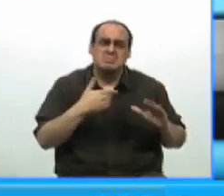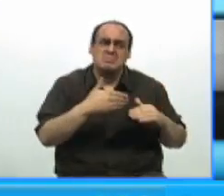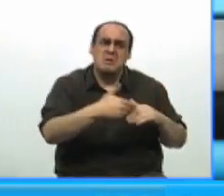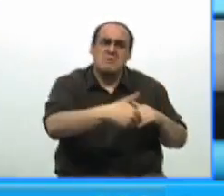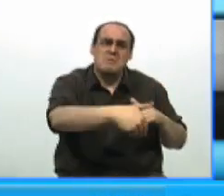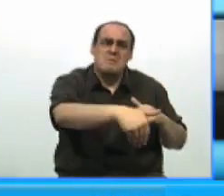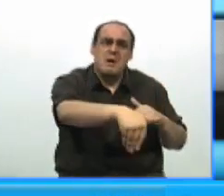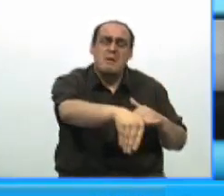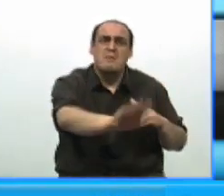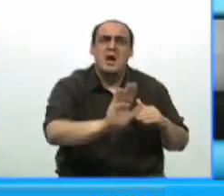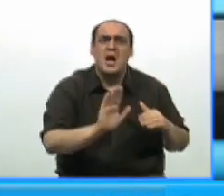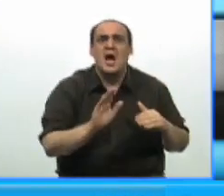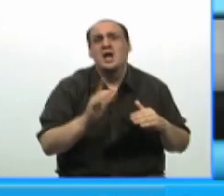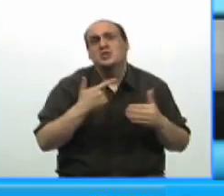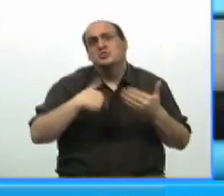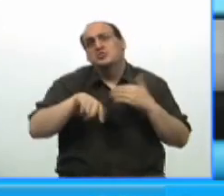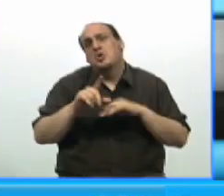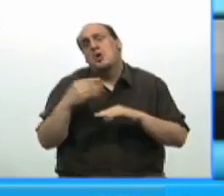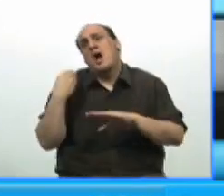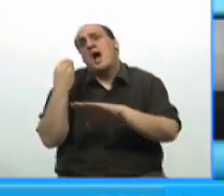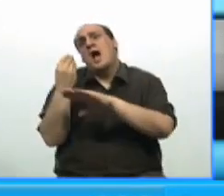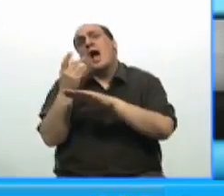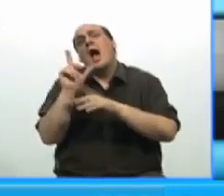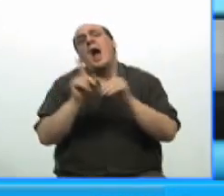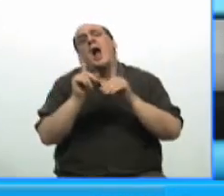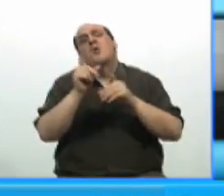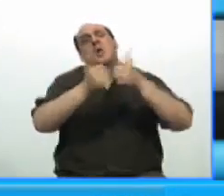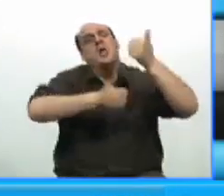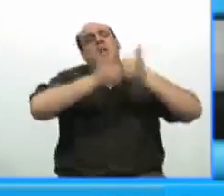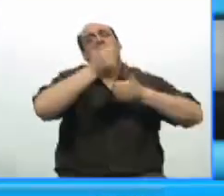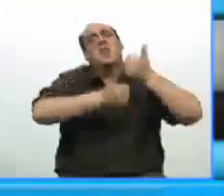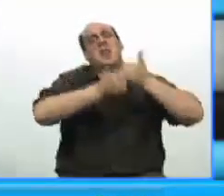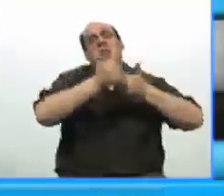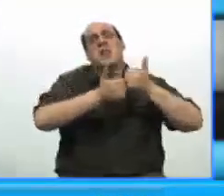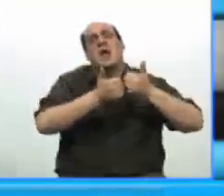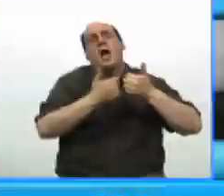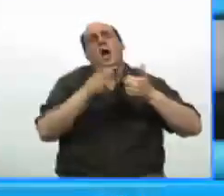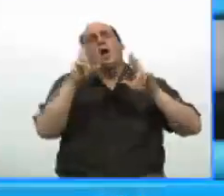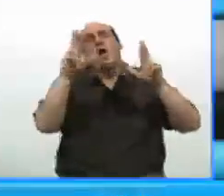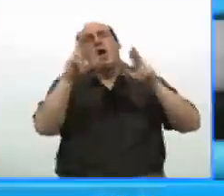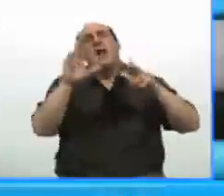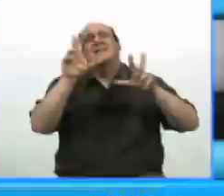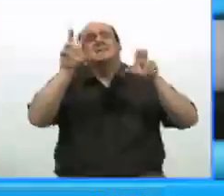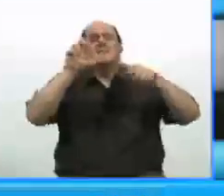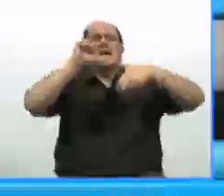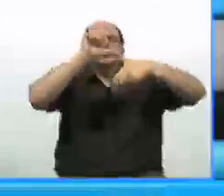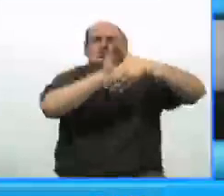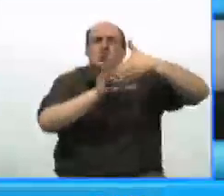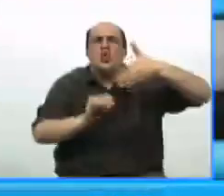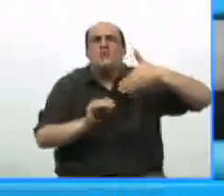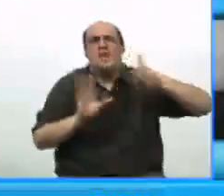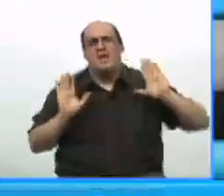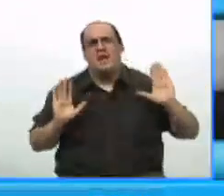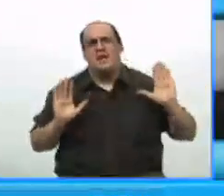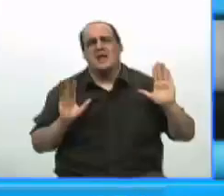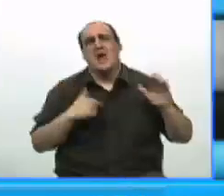compitiendo por alguna cosa importante, alguna liguilla que nos permita jugar a nivel Sudamérica. Más precisamente, ojalá que sea